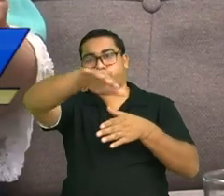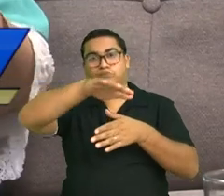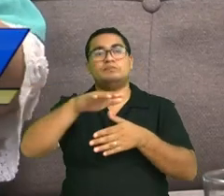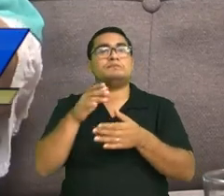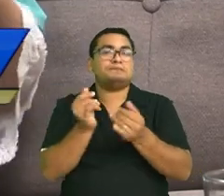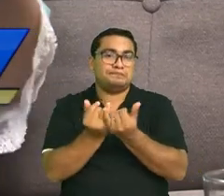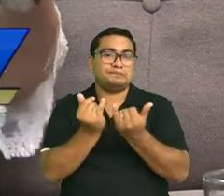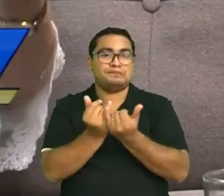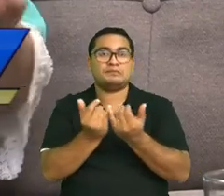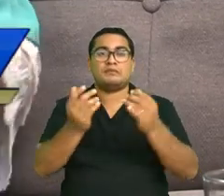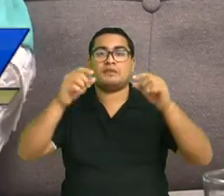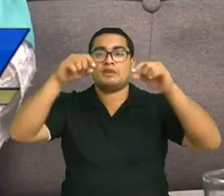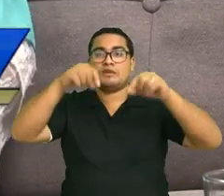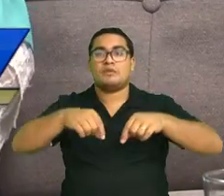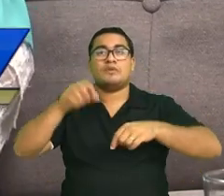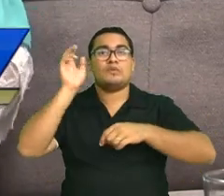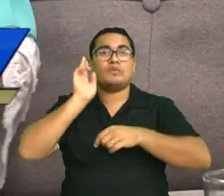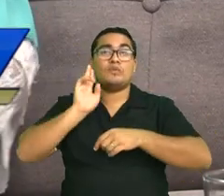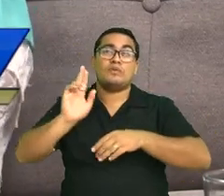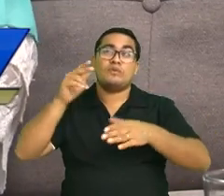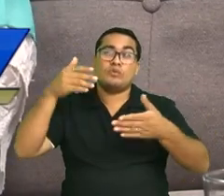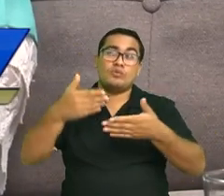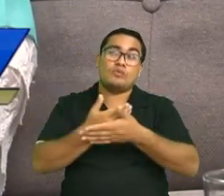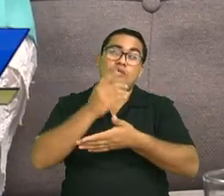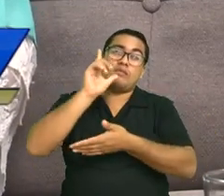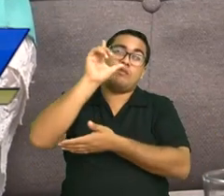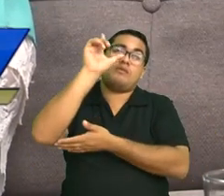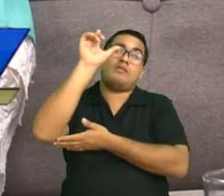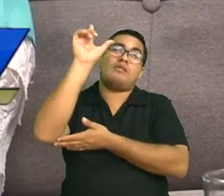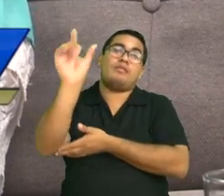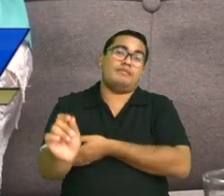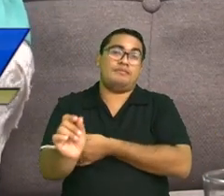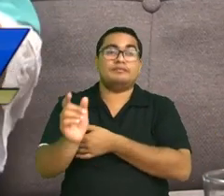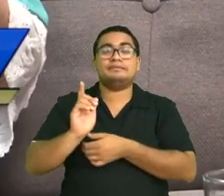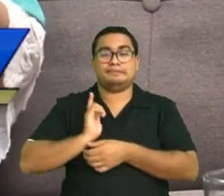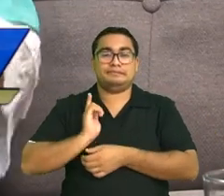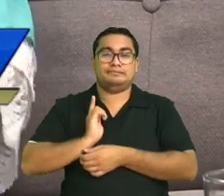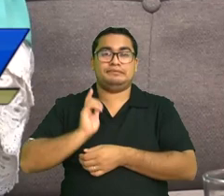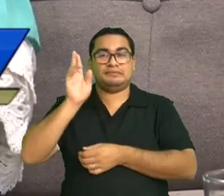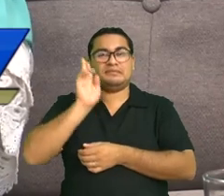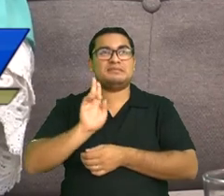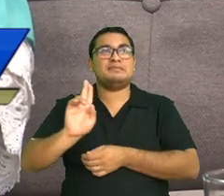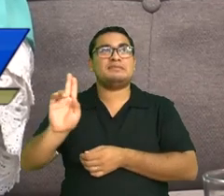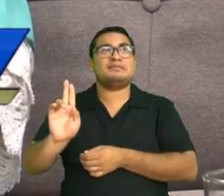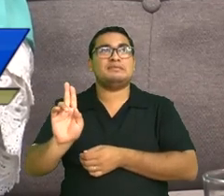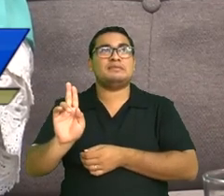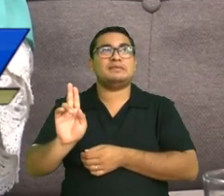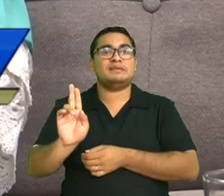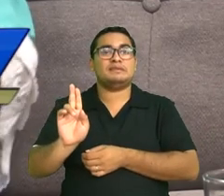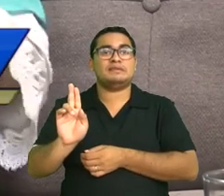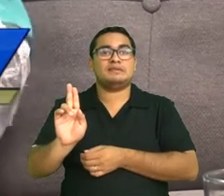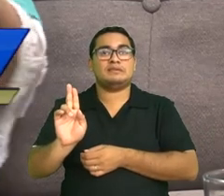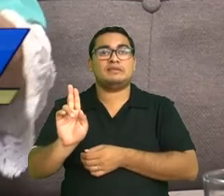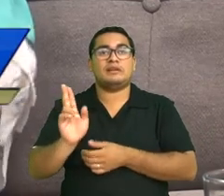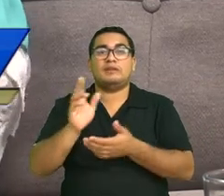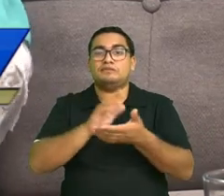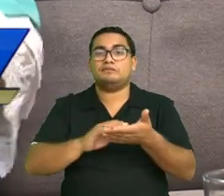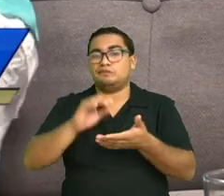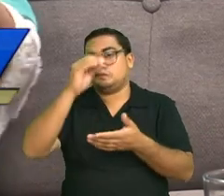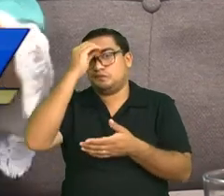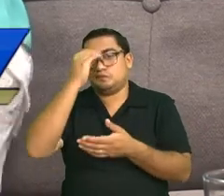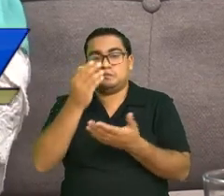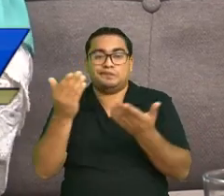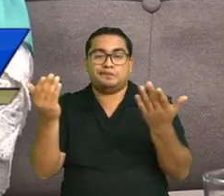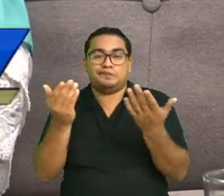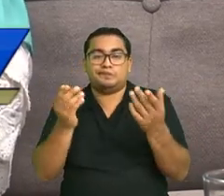la universidad que se traslada al campo. Entonces creo que tenemos que empezar a diseñar, ¿verdad?,